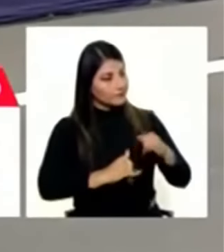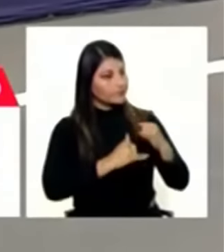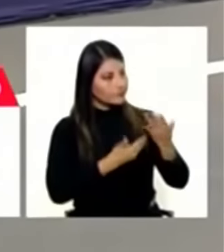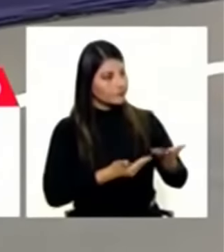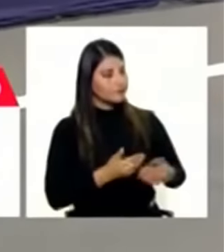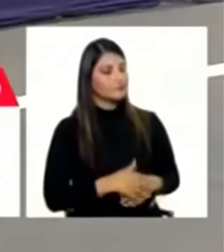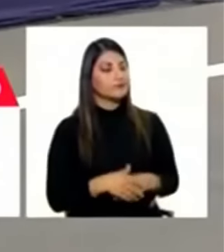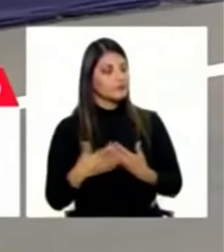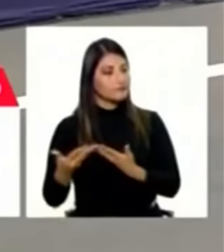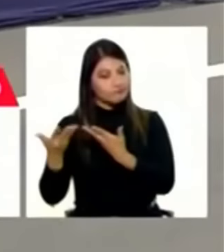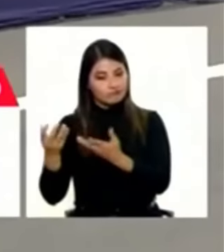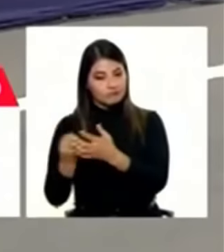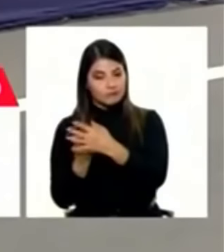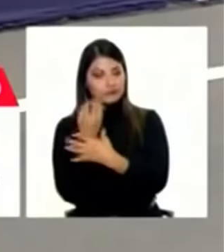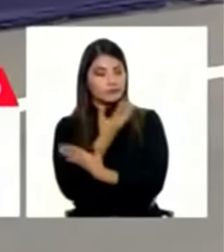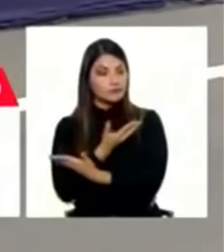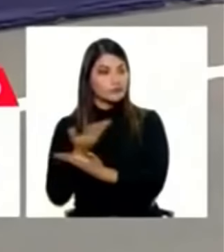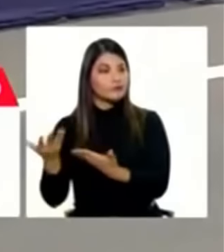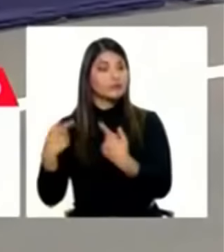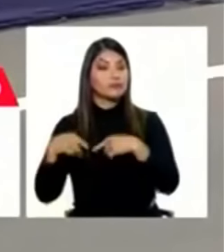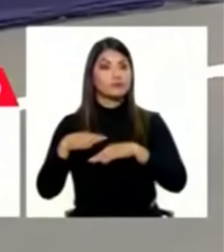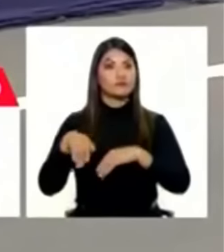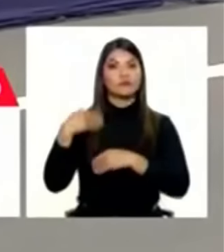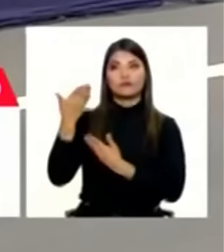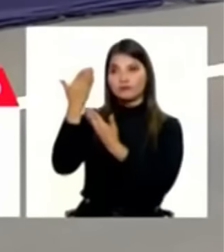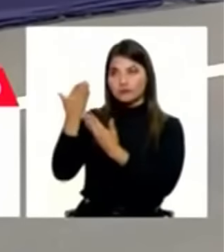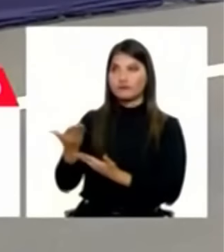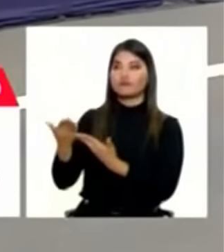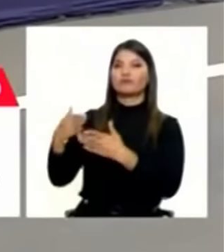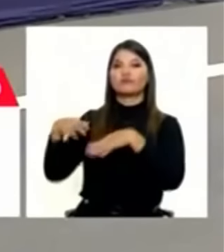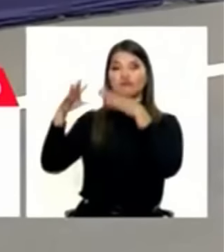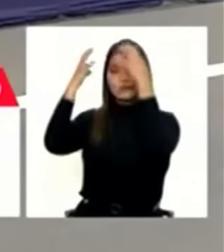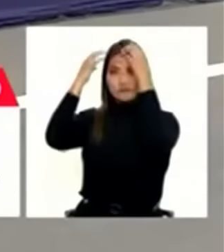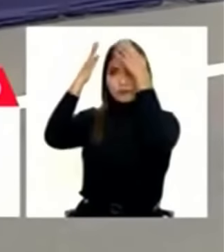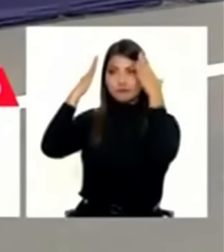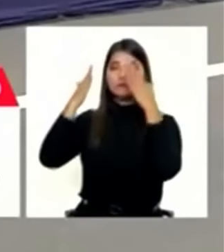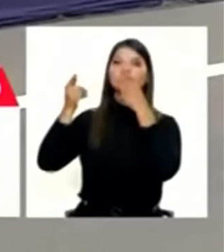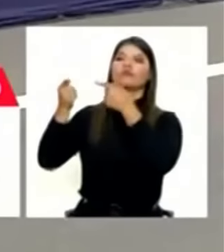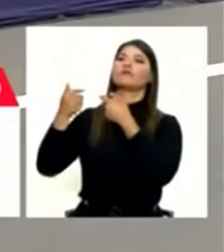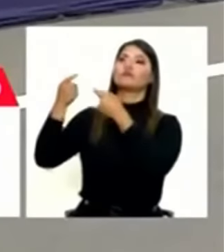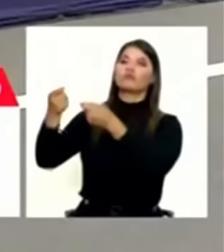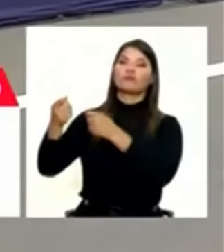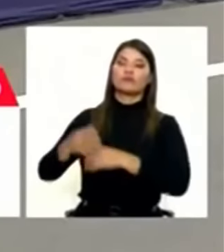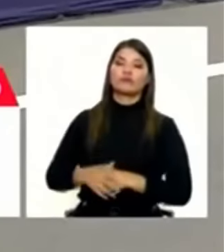fue dejado en el mausoleo del gran general del aire José Abelardo Quiñones.